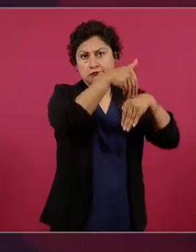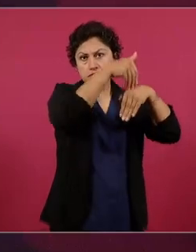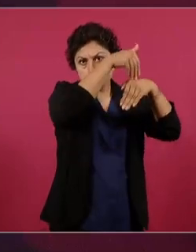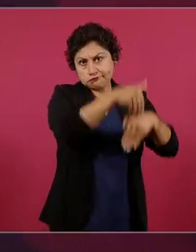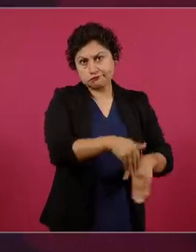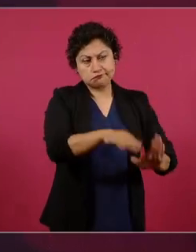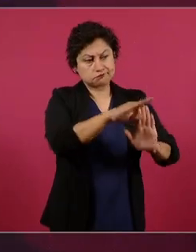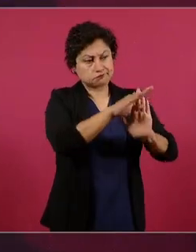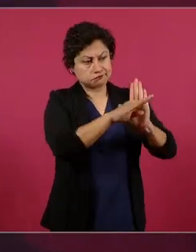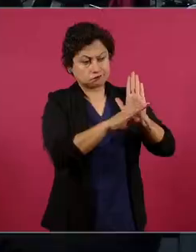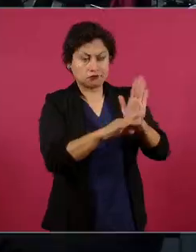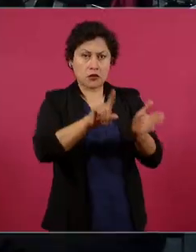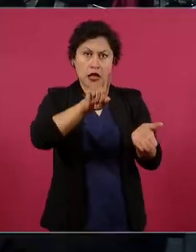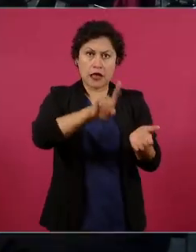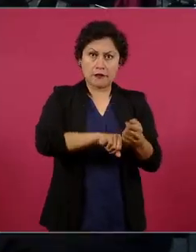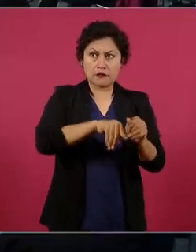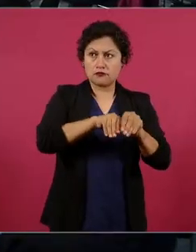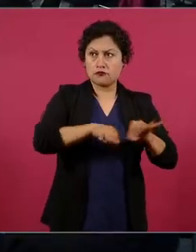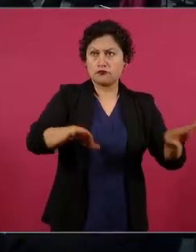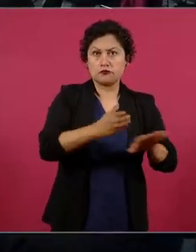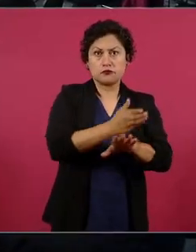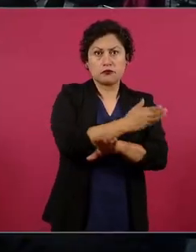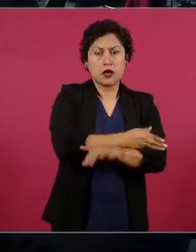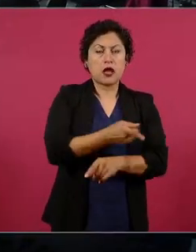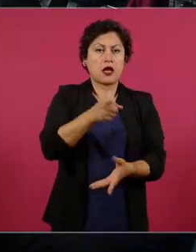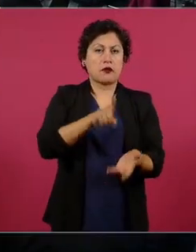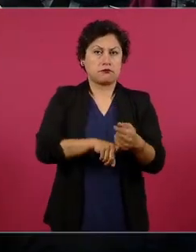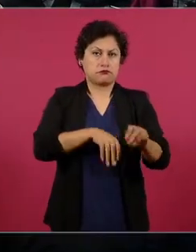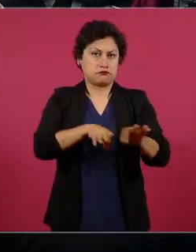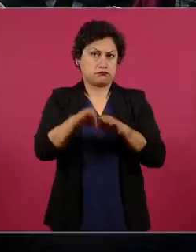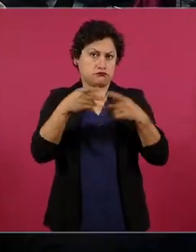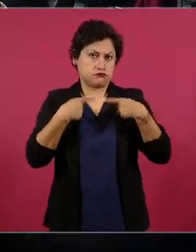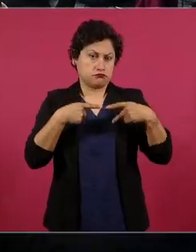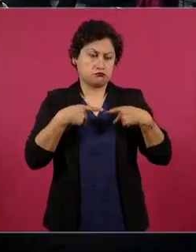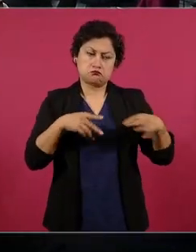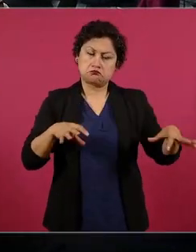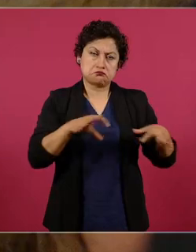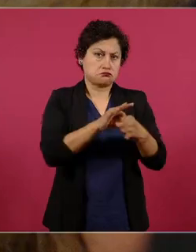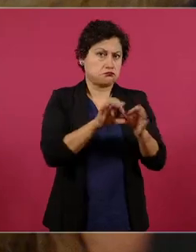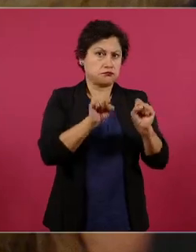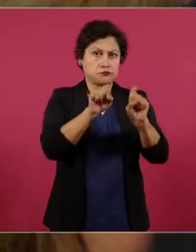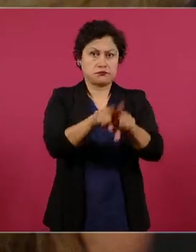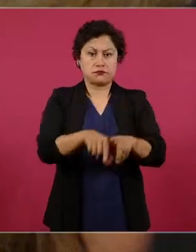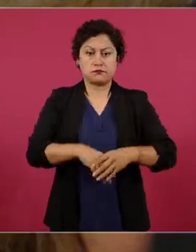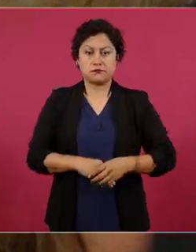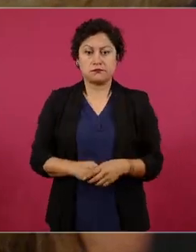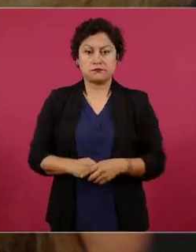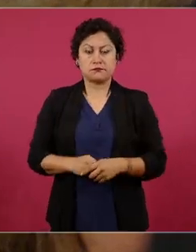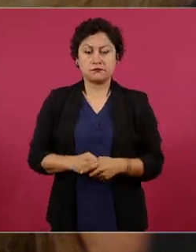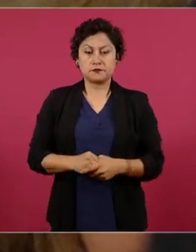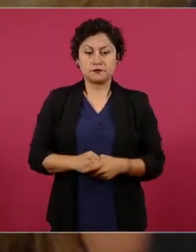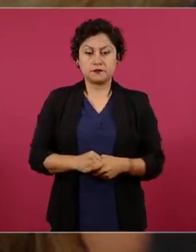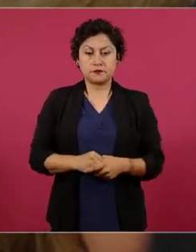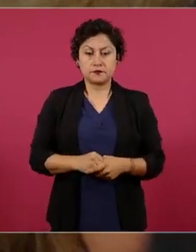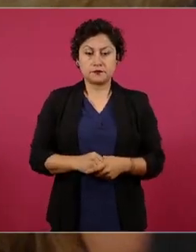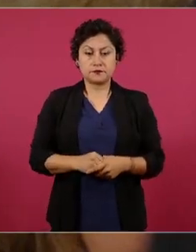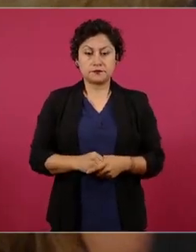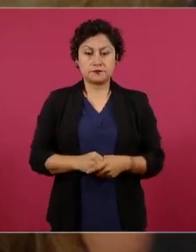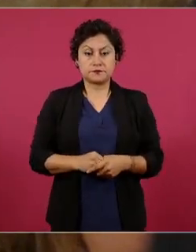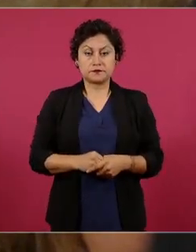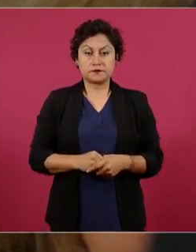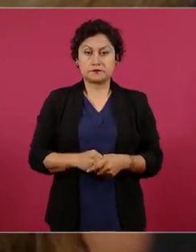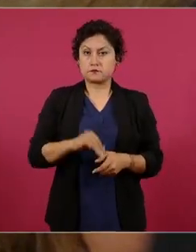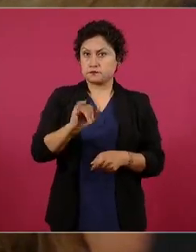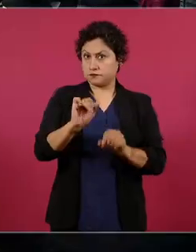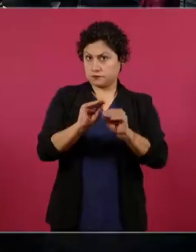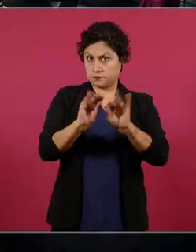estatutos mismos de la convocatoria de los trabajadores petroleros. Okay. Y si me permite después enviarle lo que a mí me mandaron. Por supuesto, claro.